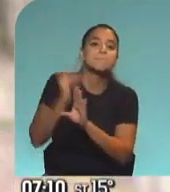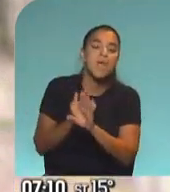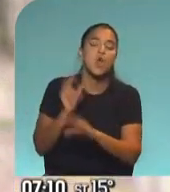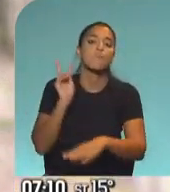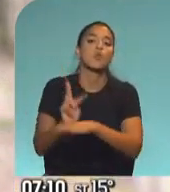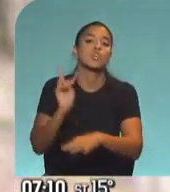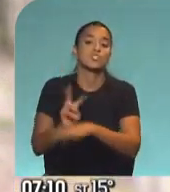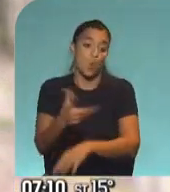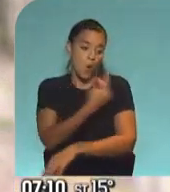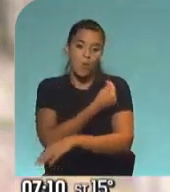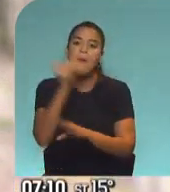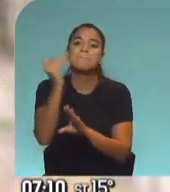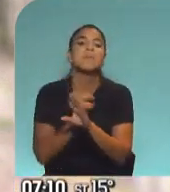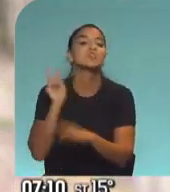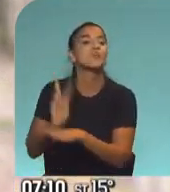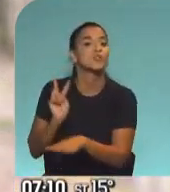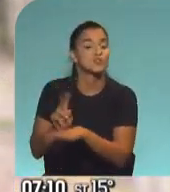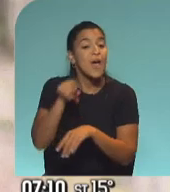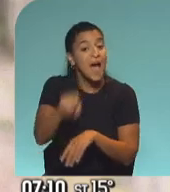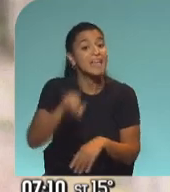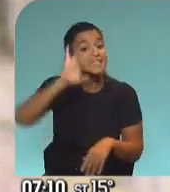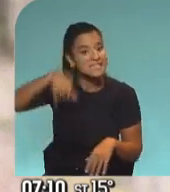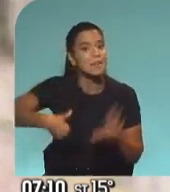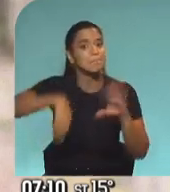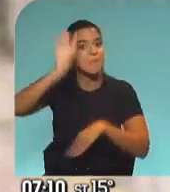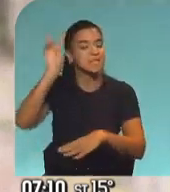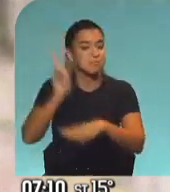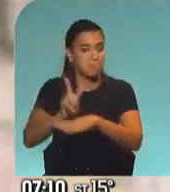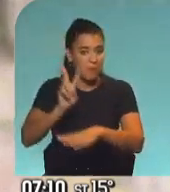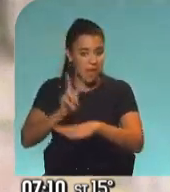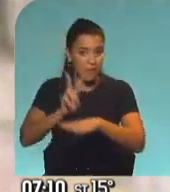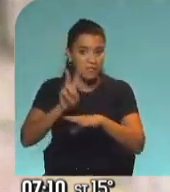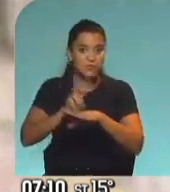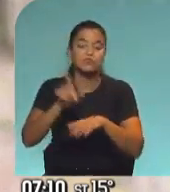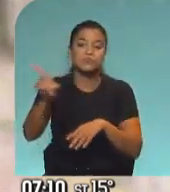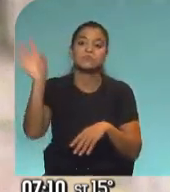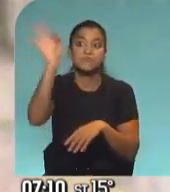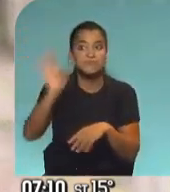protección de la vacuna. Y entonces ahí sí hay más prevención con la distribución de esas cepas, ¿no?